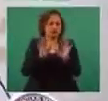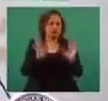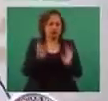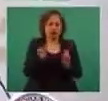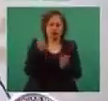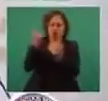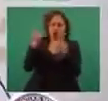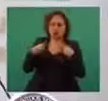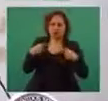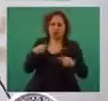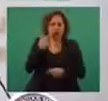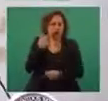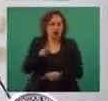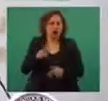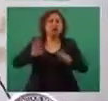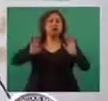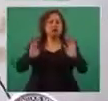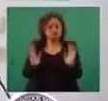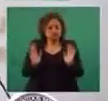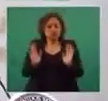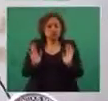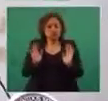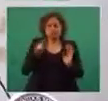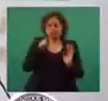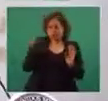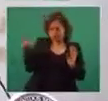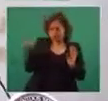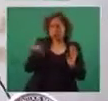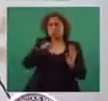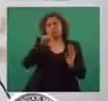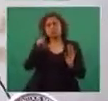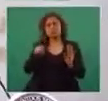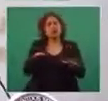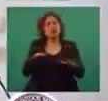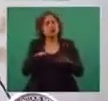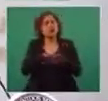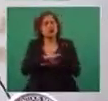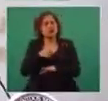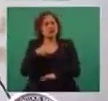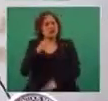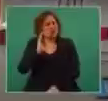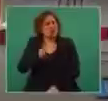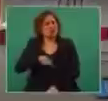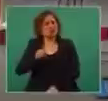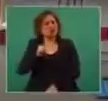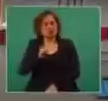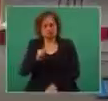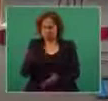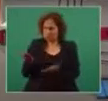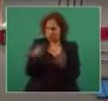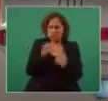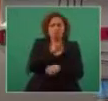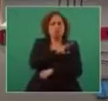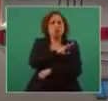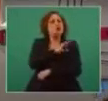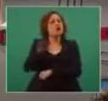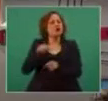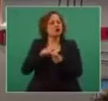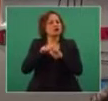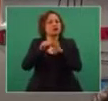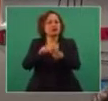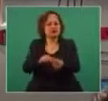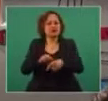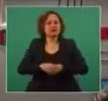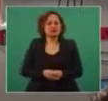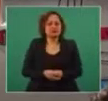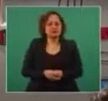vacunadas. Pero si se deciden a vacunarse, son bienvenidas y tenemos vacunas suficientes para ponerles. La cifra censal es un